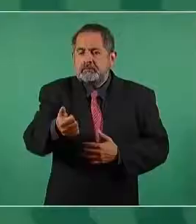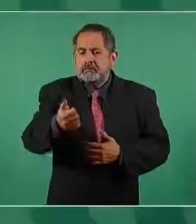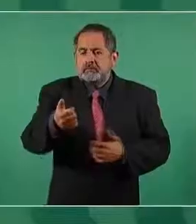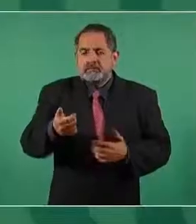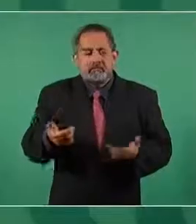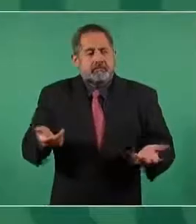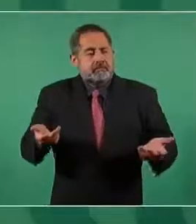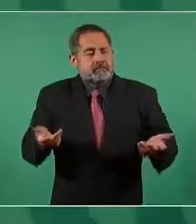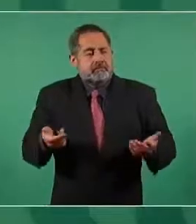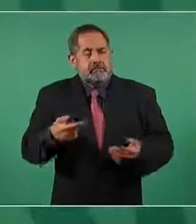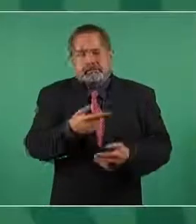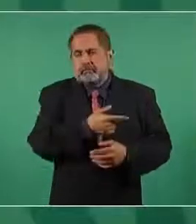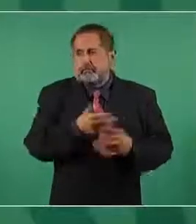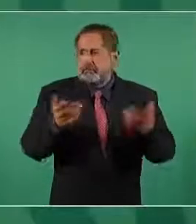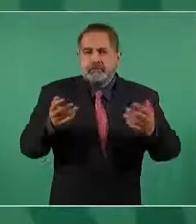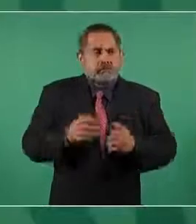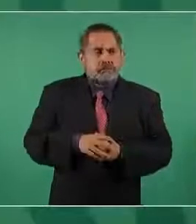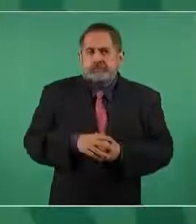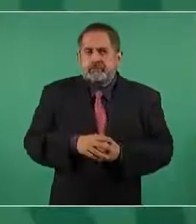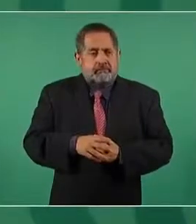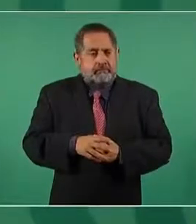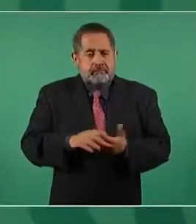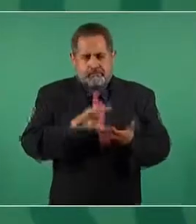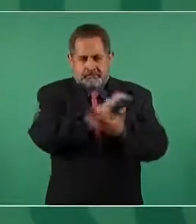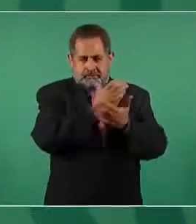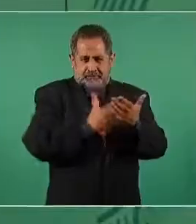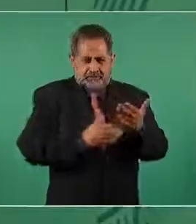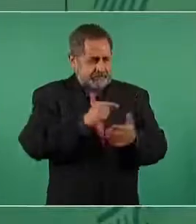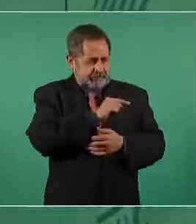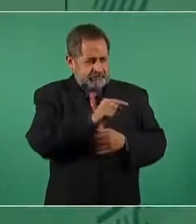debemos estar produciendo de esos contratos